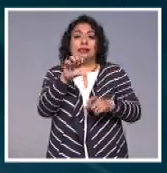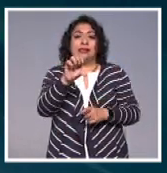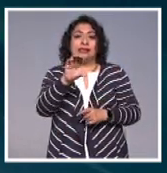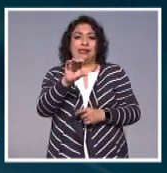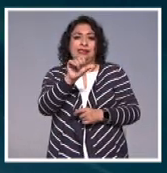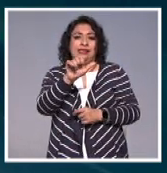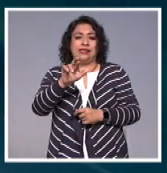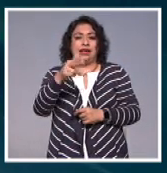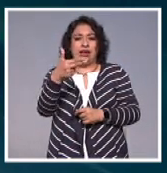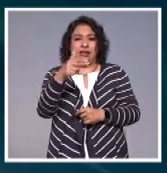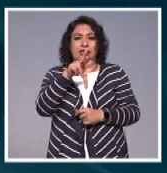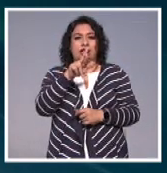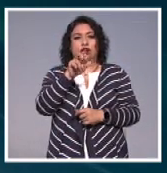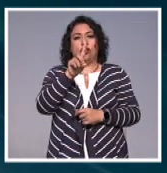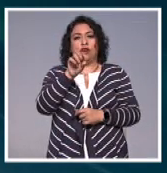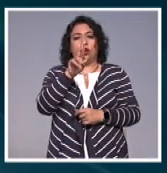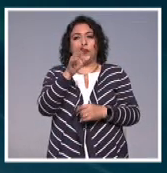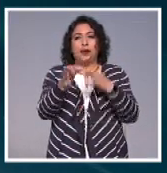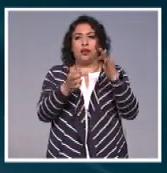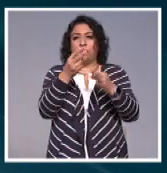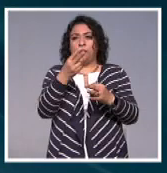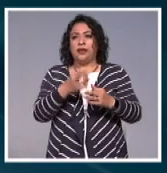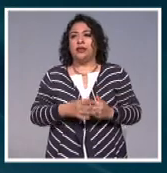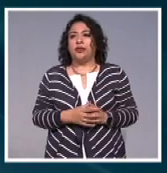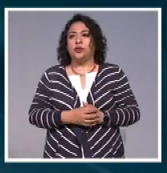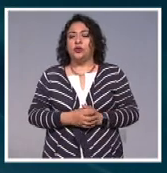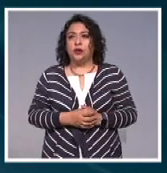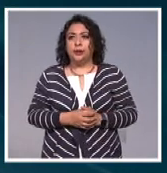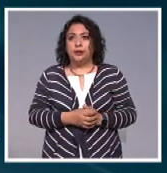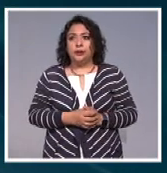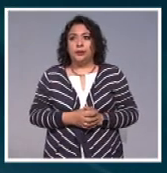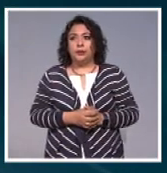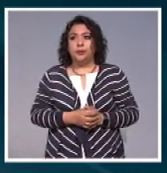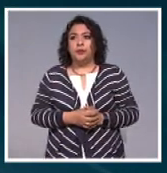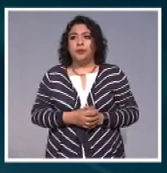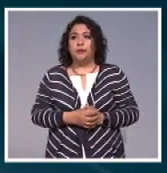César H. Meléndez, Rodrigo Peredo, Noticias 22.